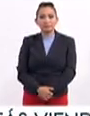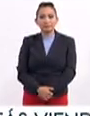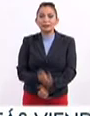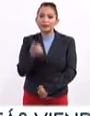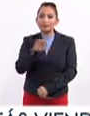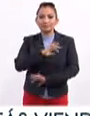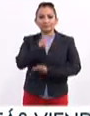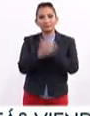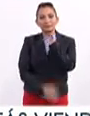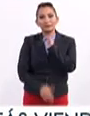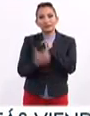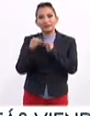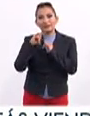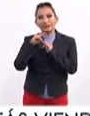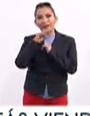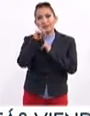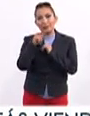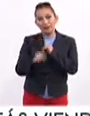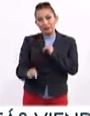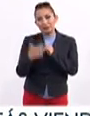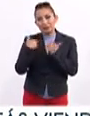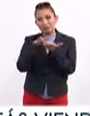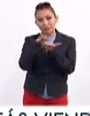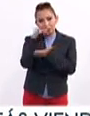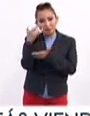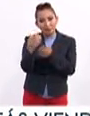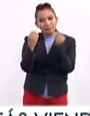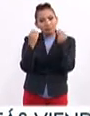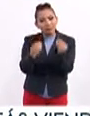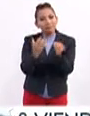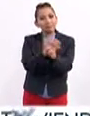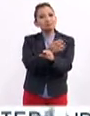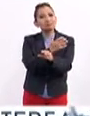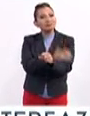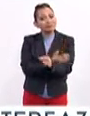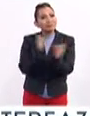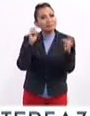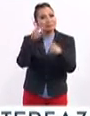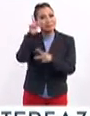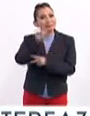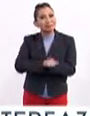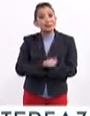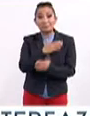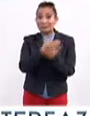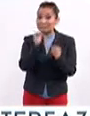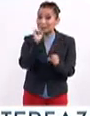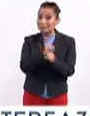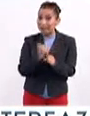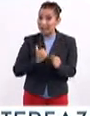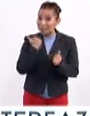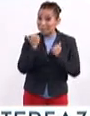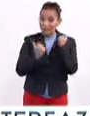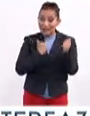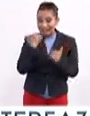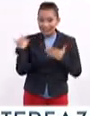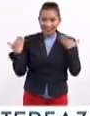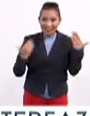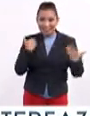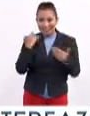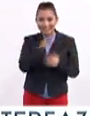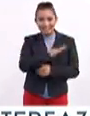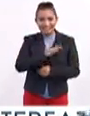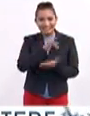Pues así llegamos al final de esta emisión de Interfaz. Les agradecemos mucho que nos hayan acompañado y nos vemos mañana. Mitad de semana, aprovéchenlos,